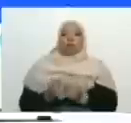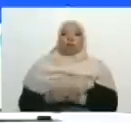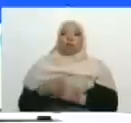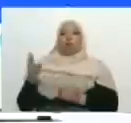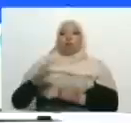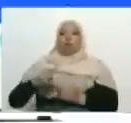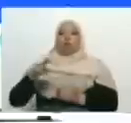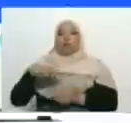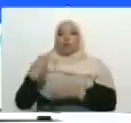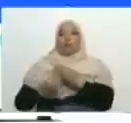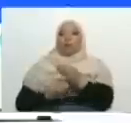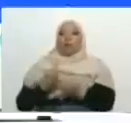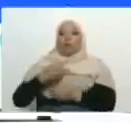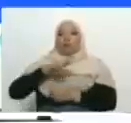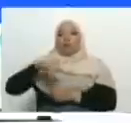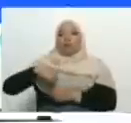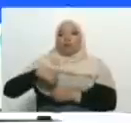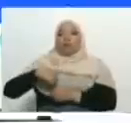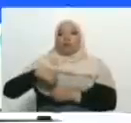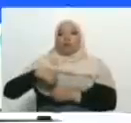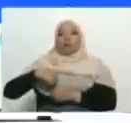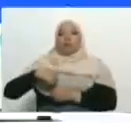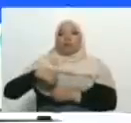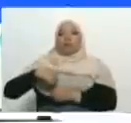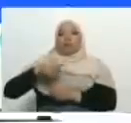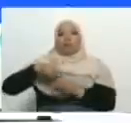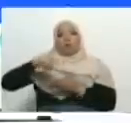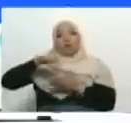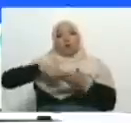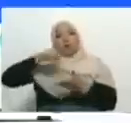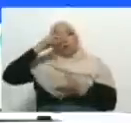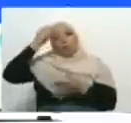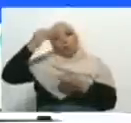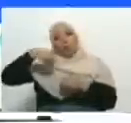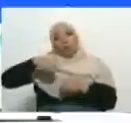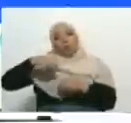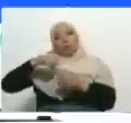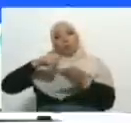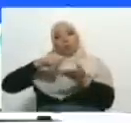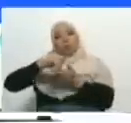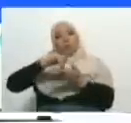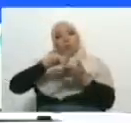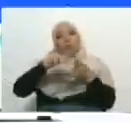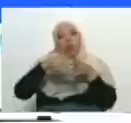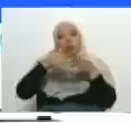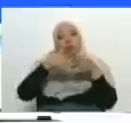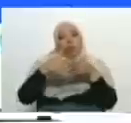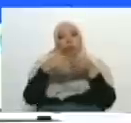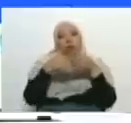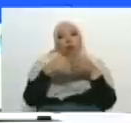nunca hubiésemos imaginado que se firmara un contrato para una invasión mercenaria.